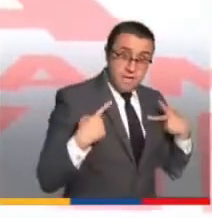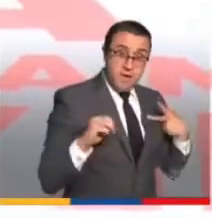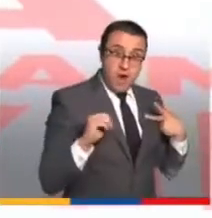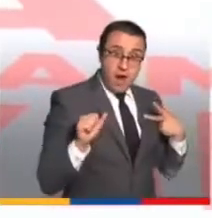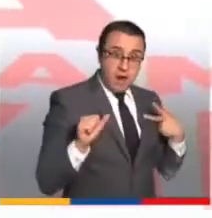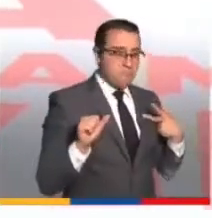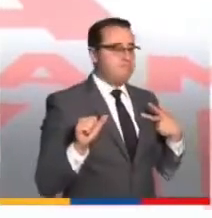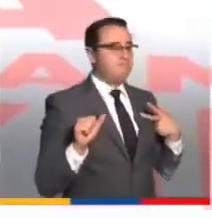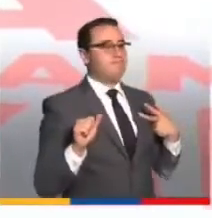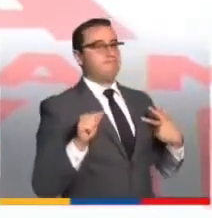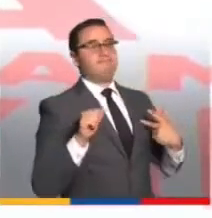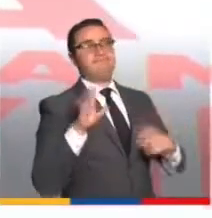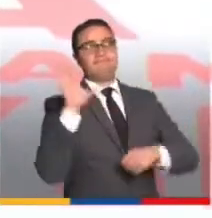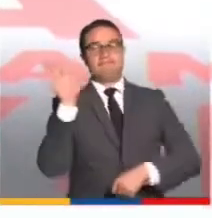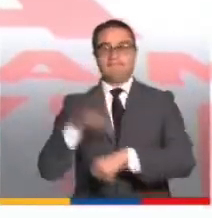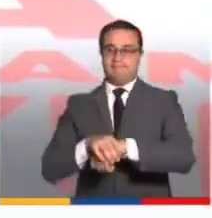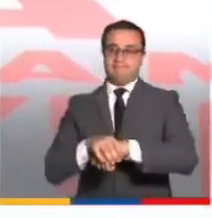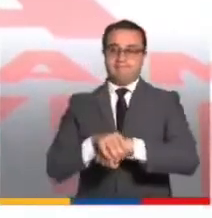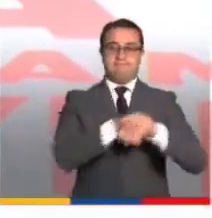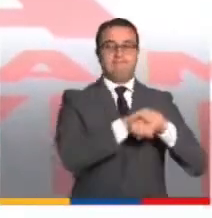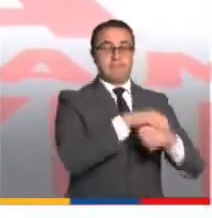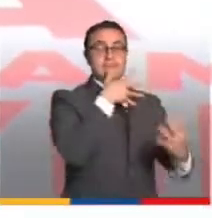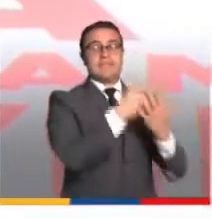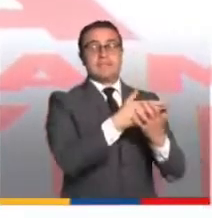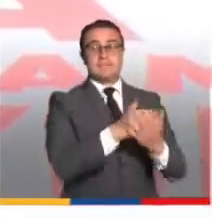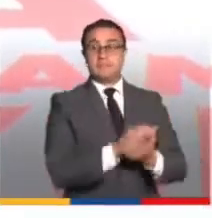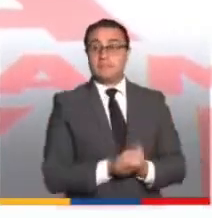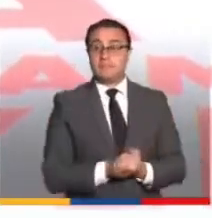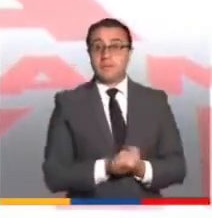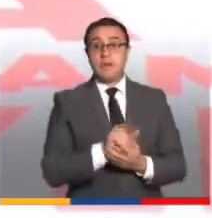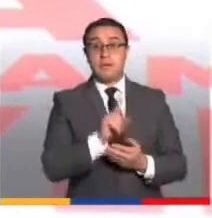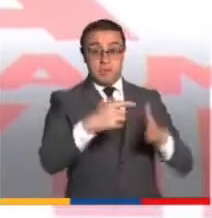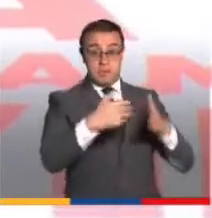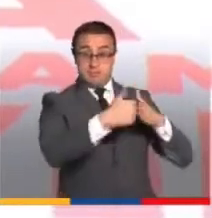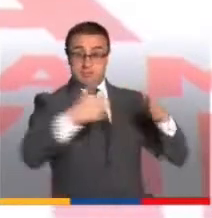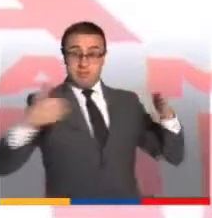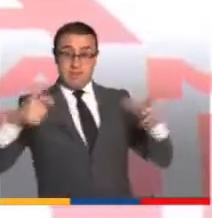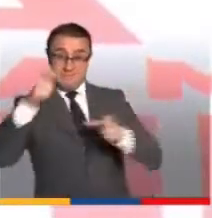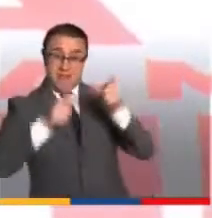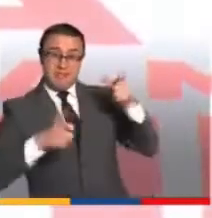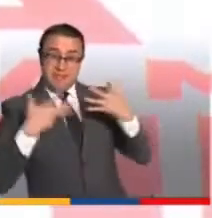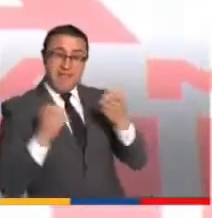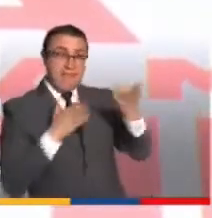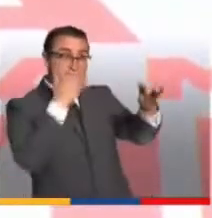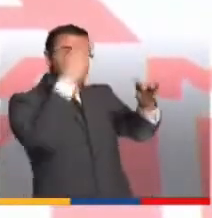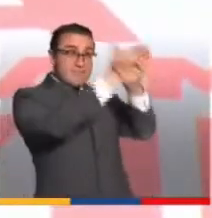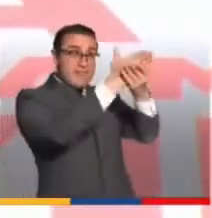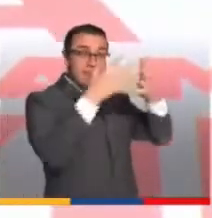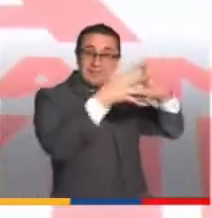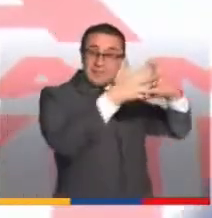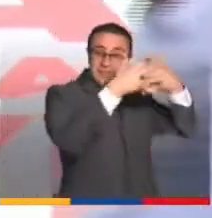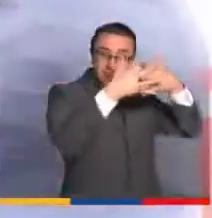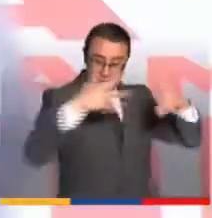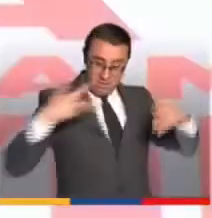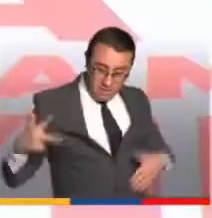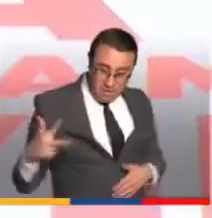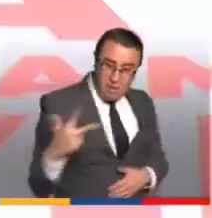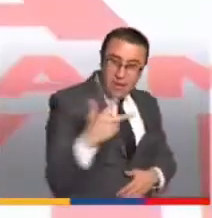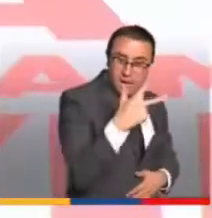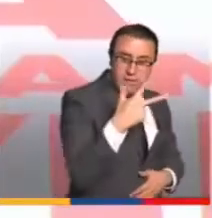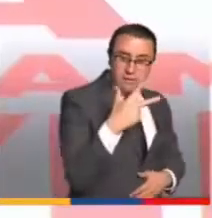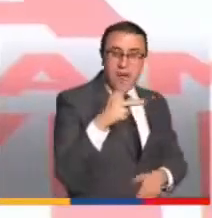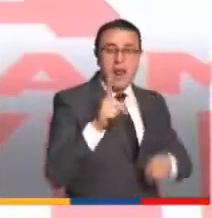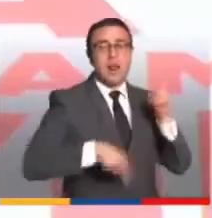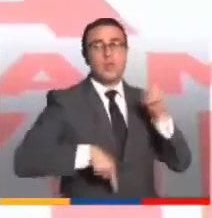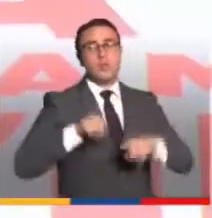vivas? ¿Cuántos colombianos y colombianas ya han muerto en ese éxodo? Ese país